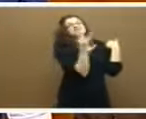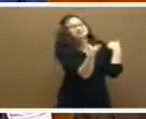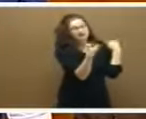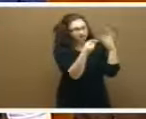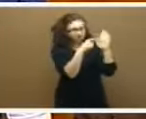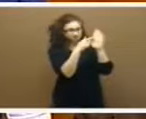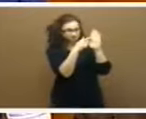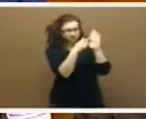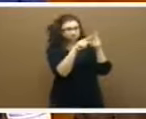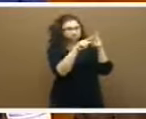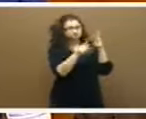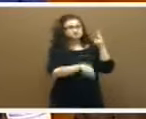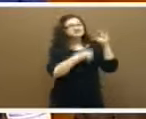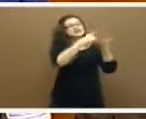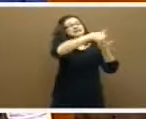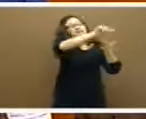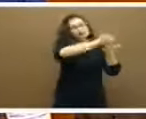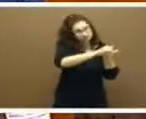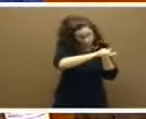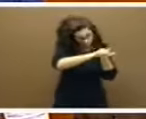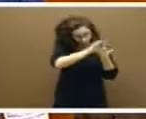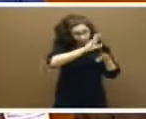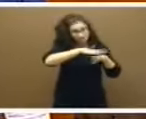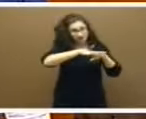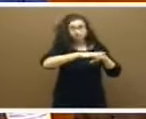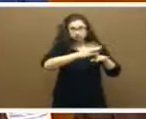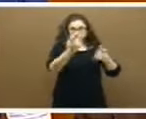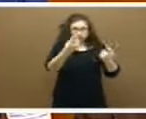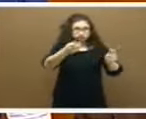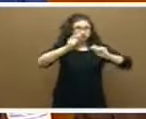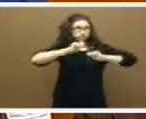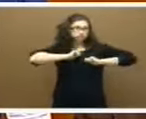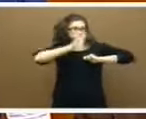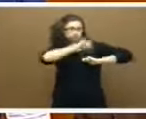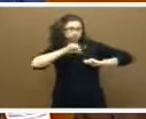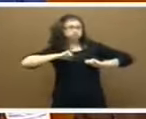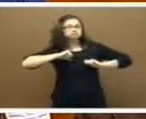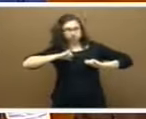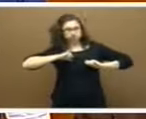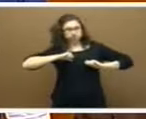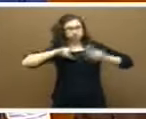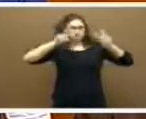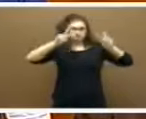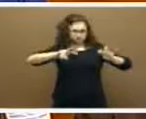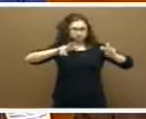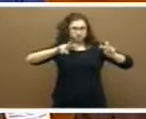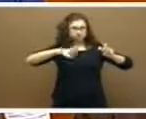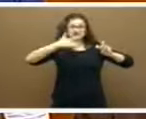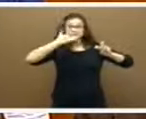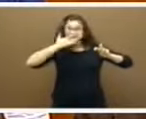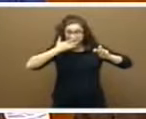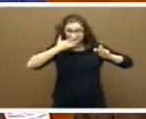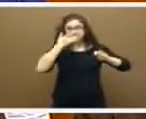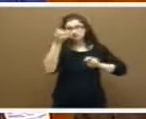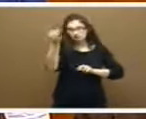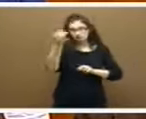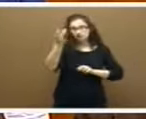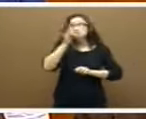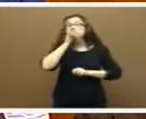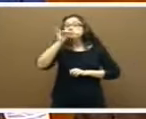que nos conduzcan a la liquidación de las asignaciones complementarias que le corresponden a nuestra comunidad autónoma en tanto persistan las